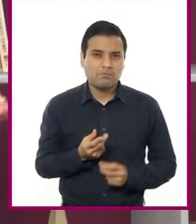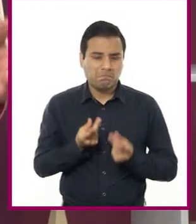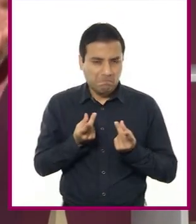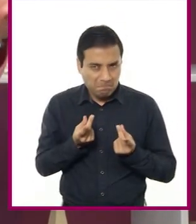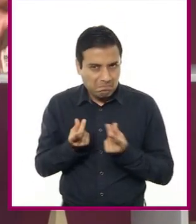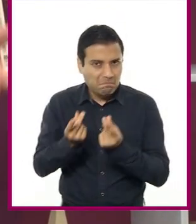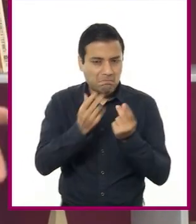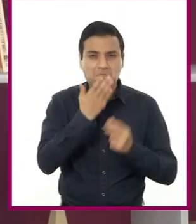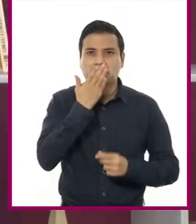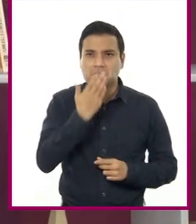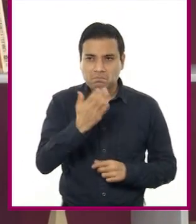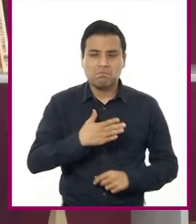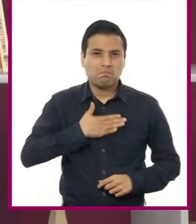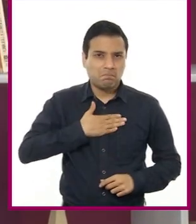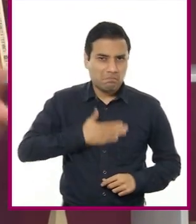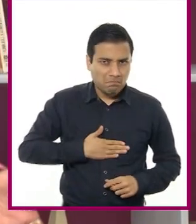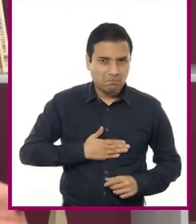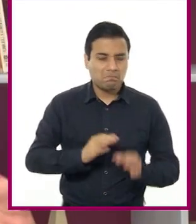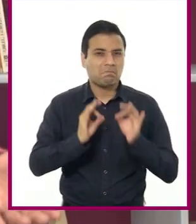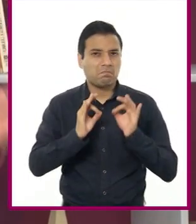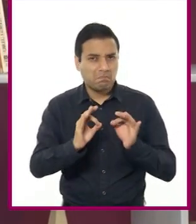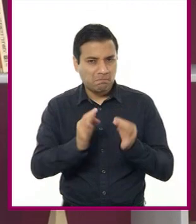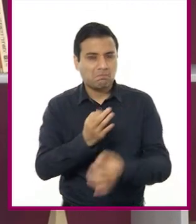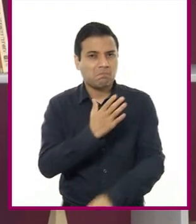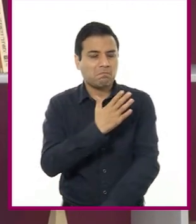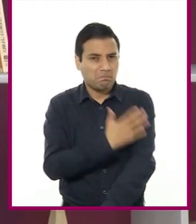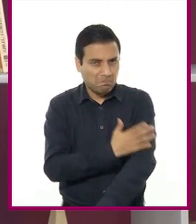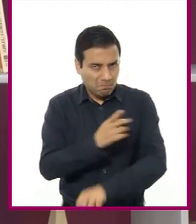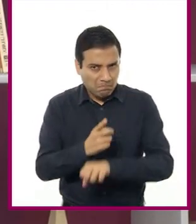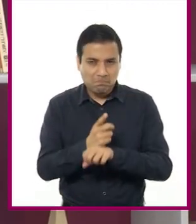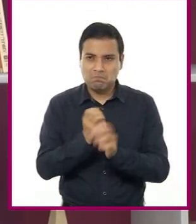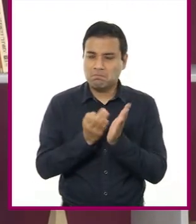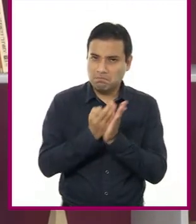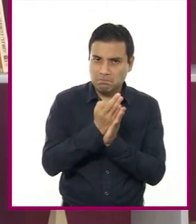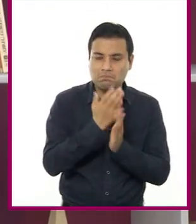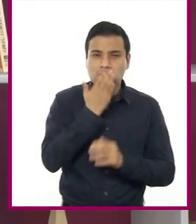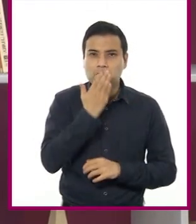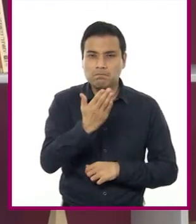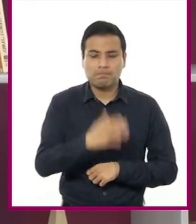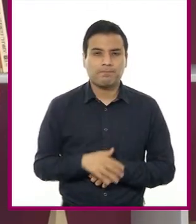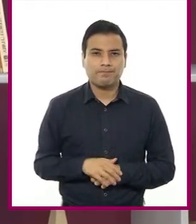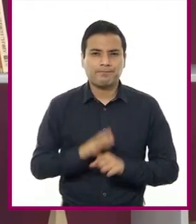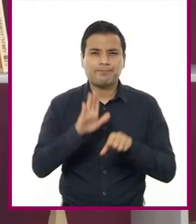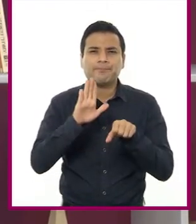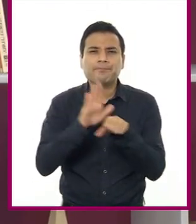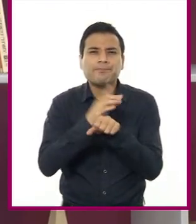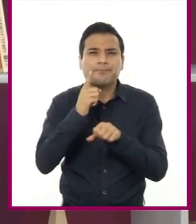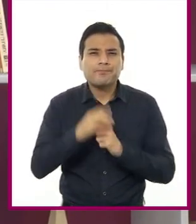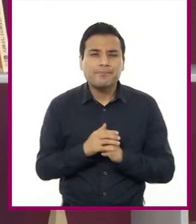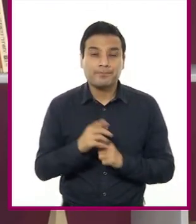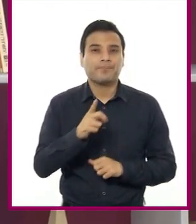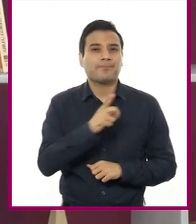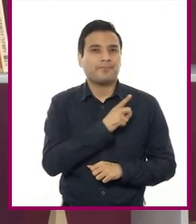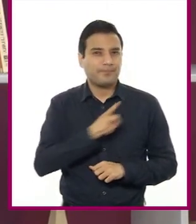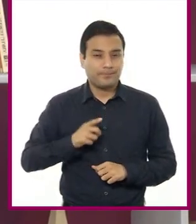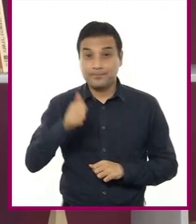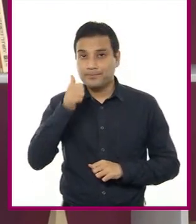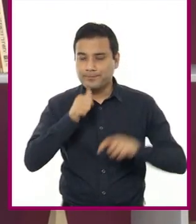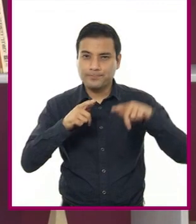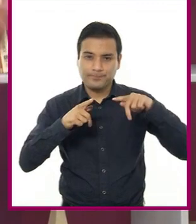eficacia, imparcialidad, honradez y lealtad, pues debe pensar en todo momento en servir a